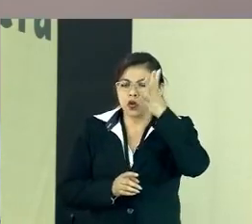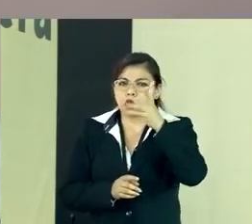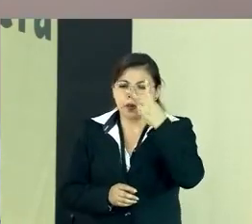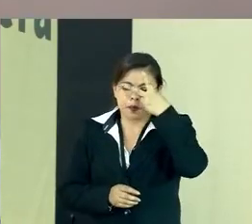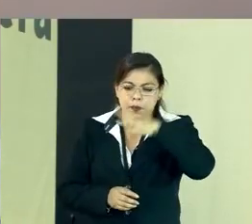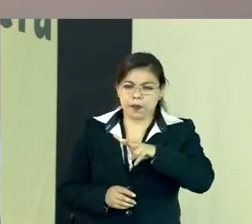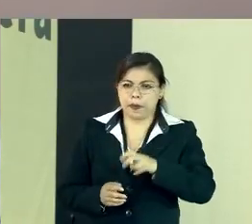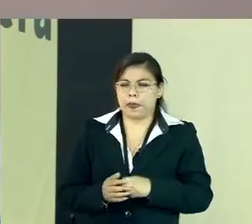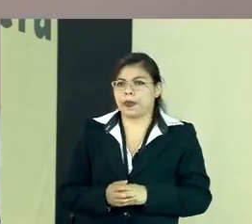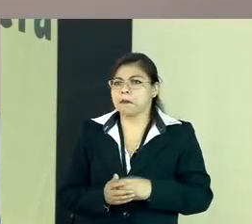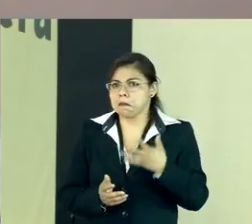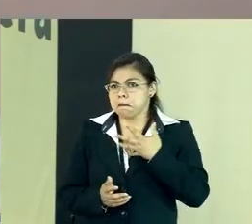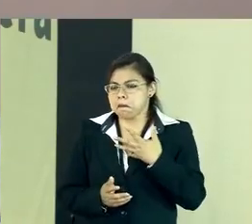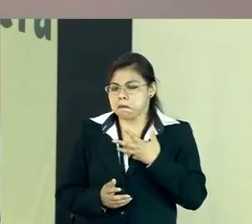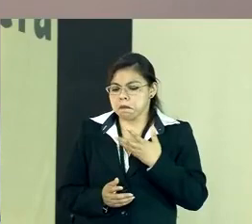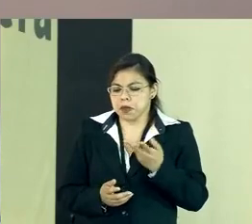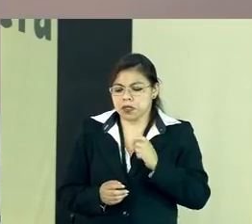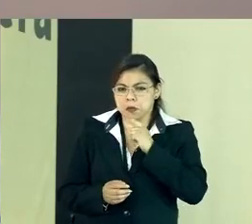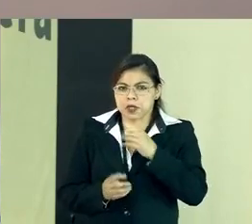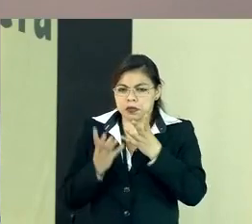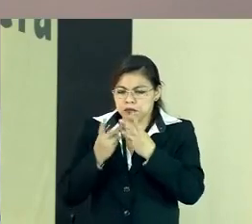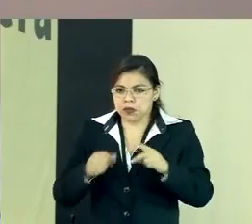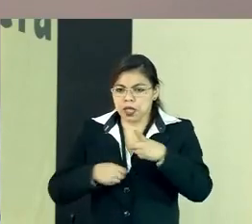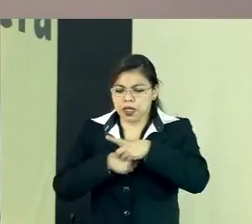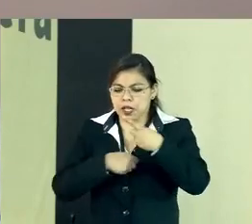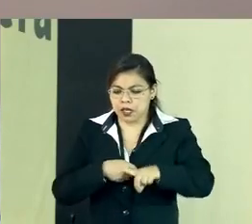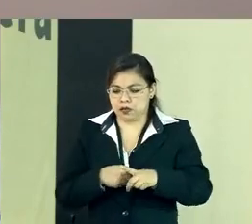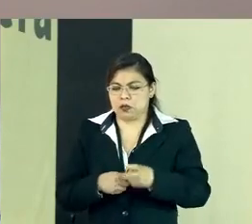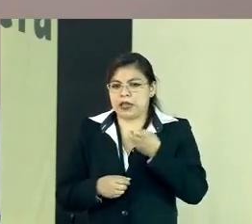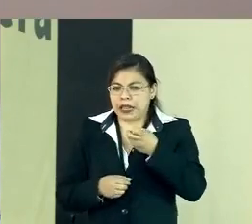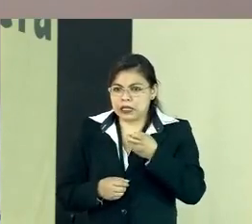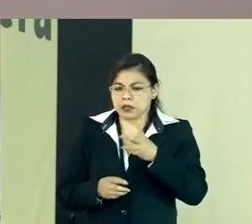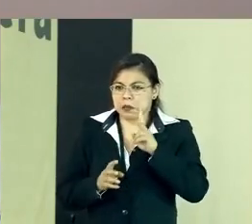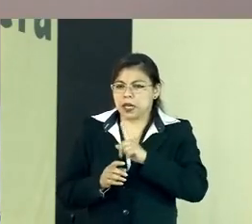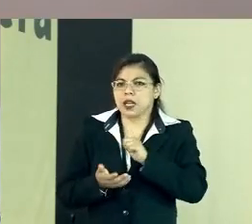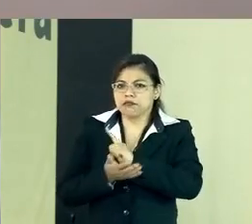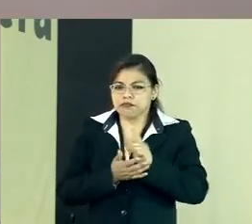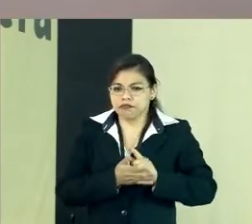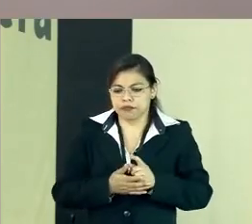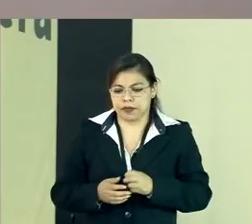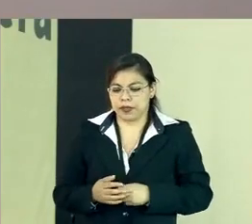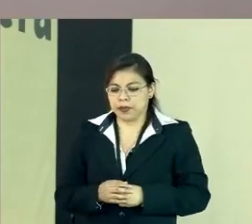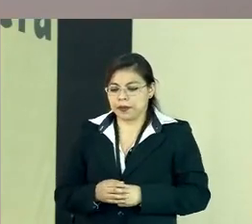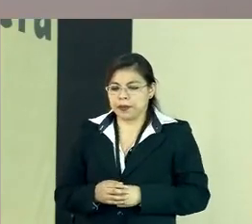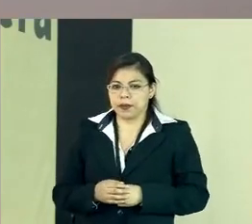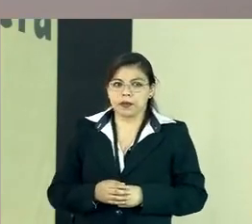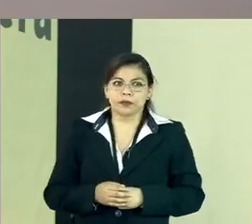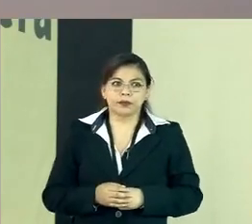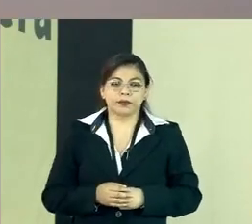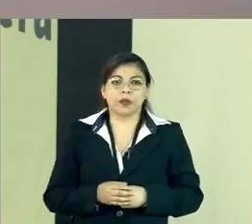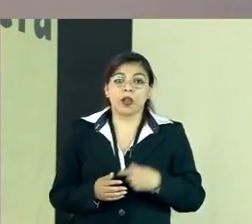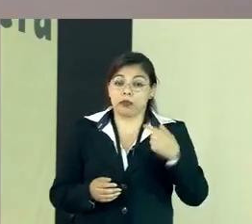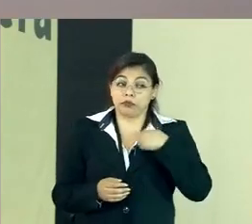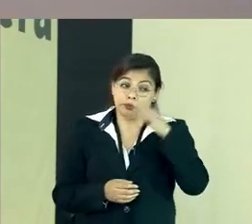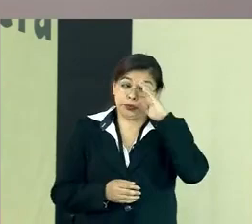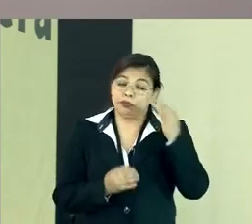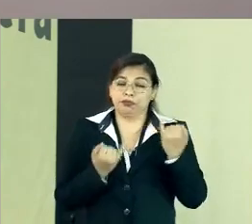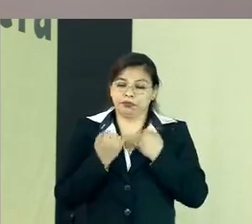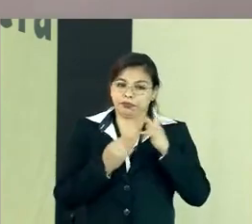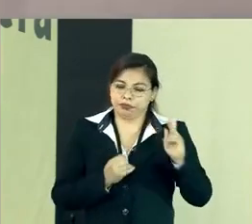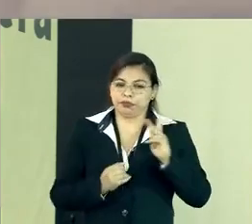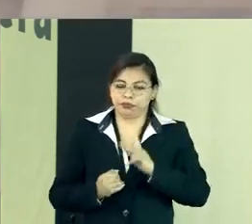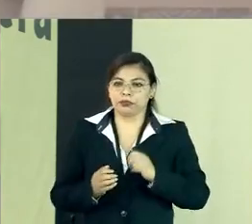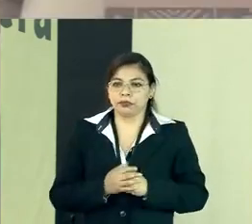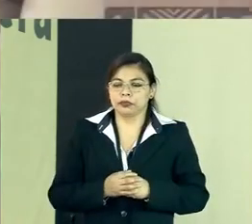mexicano tiene que surgir una reparación de daño y de una limpieza del aparato yo coincido totalmente en